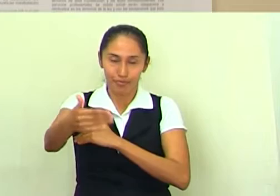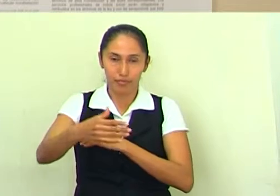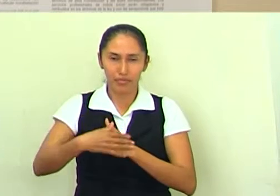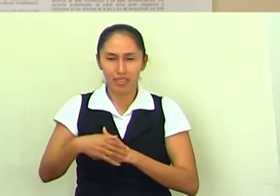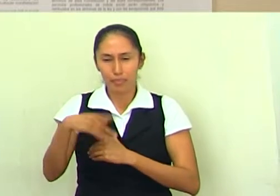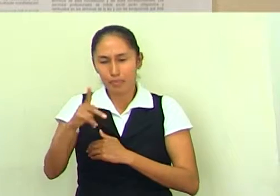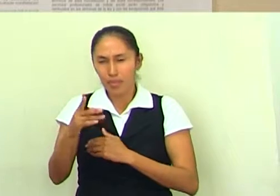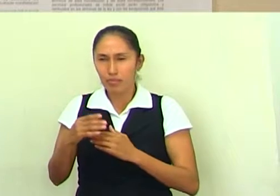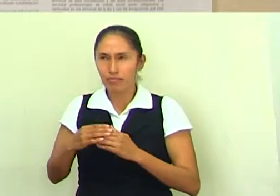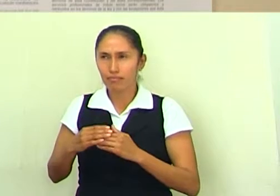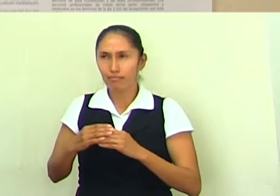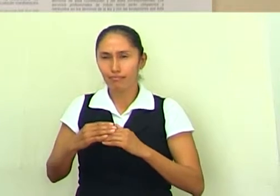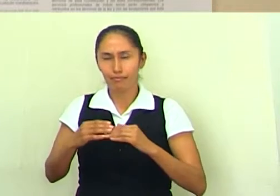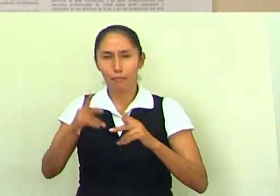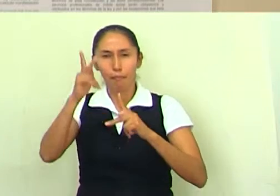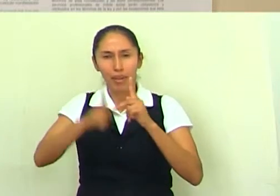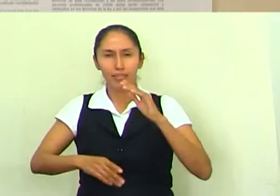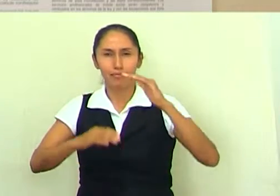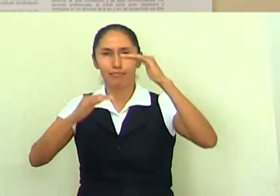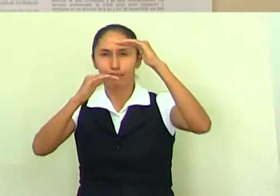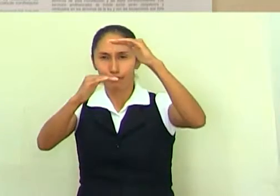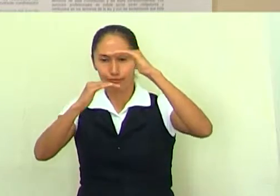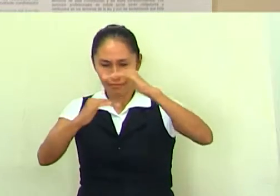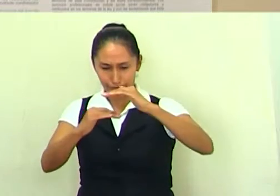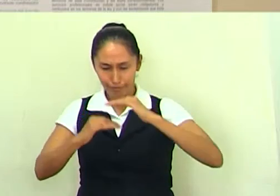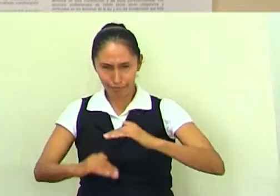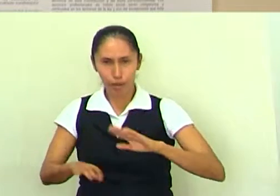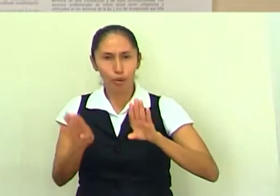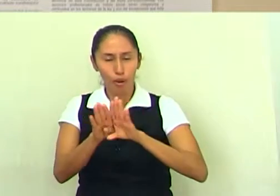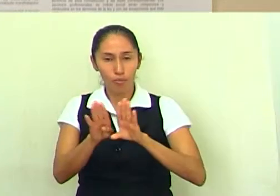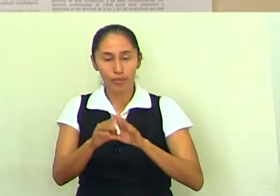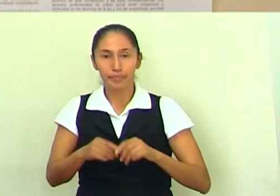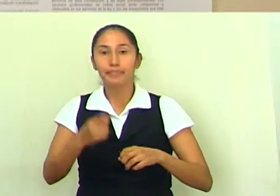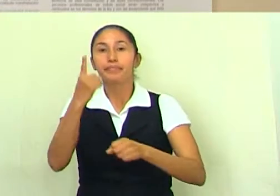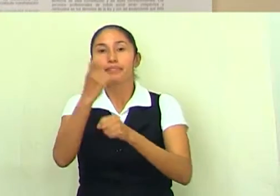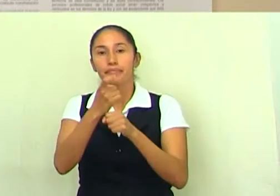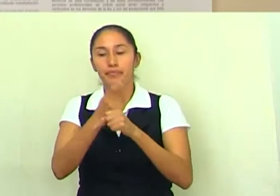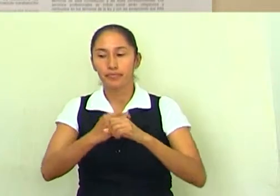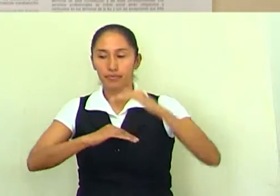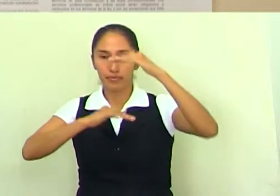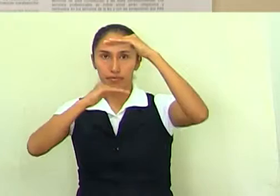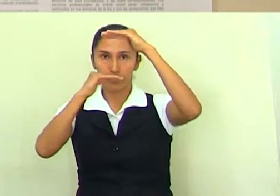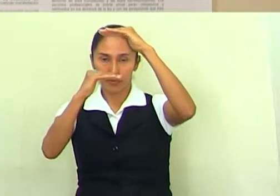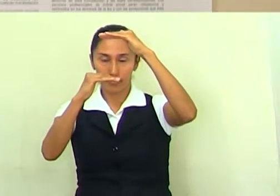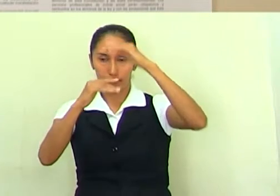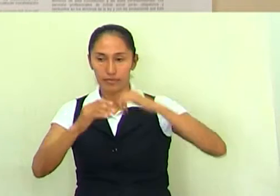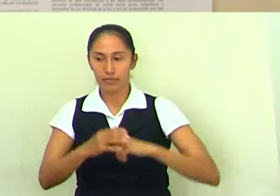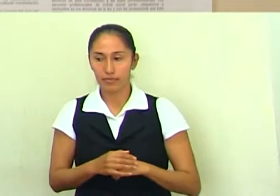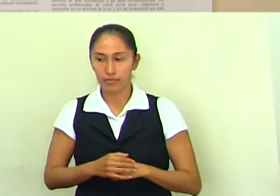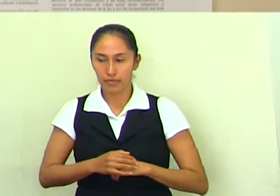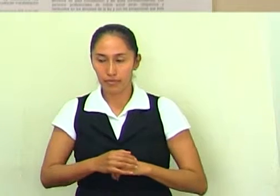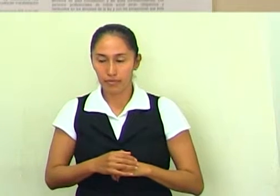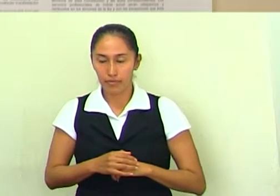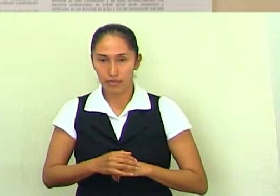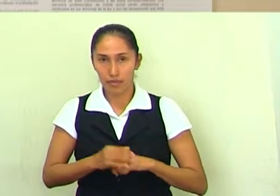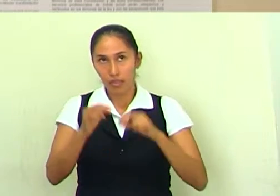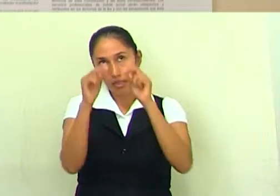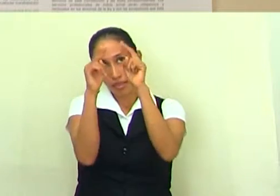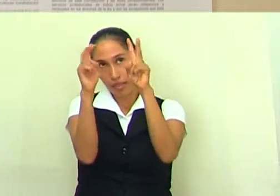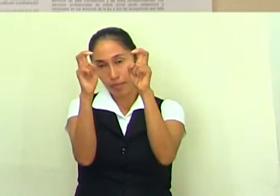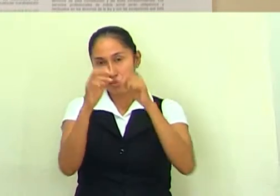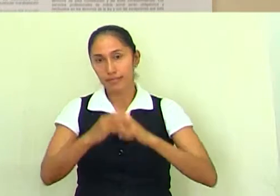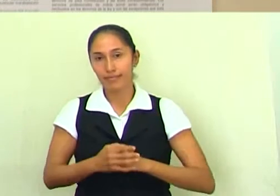que ustedes vayan organizándolo fácilmente. Primero, que están clasificados por títulos,